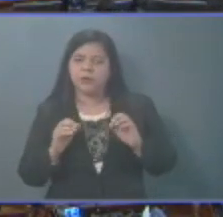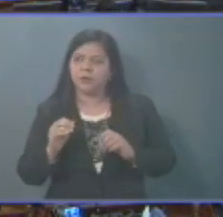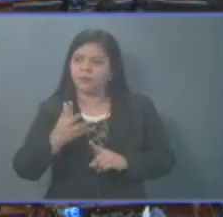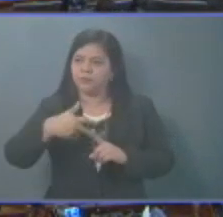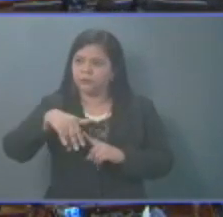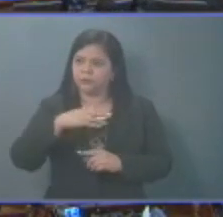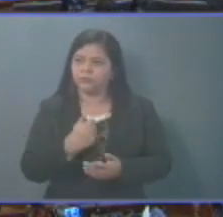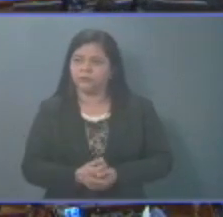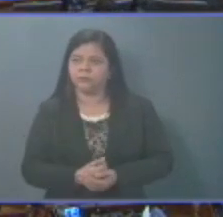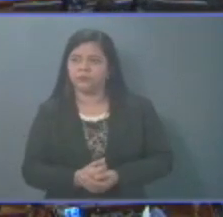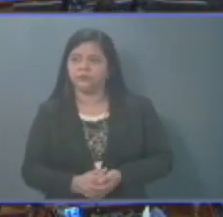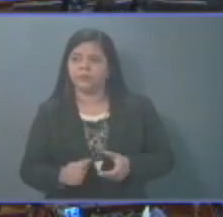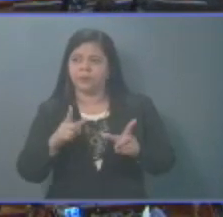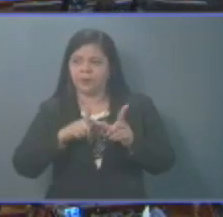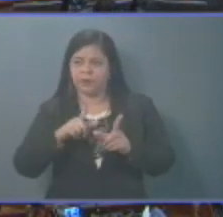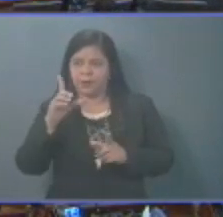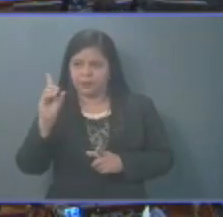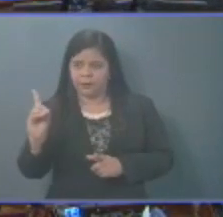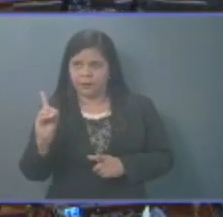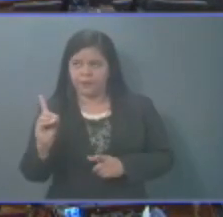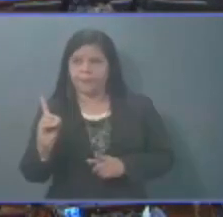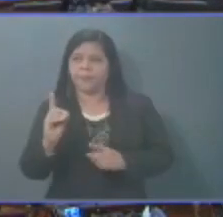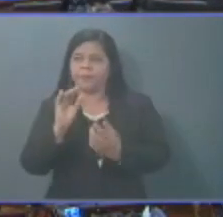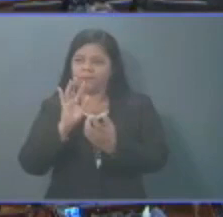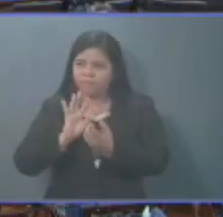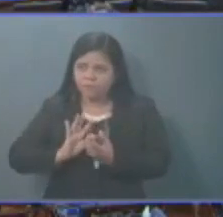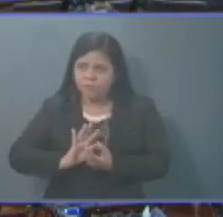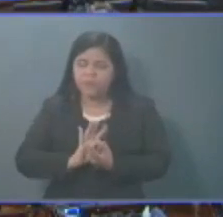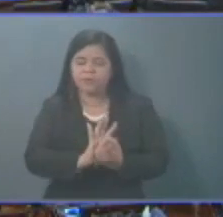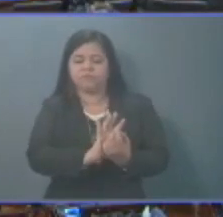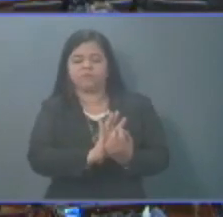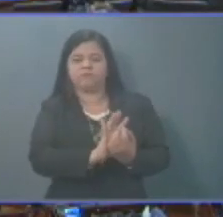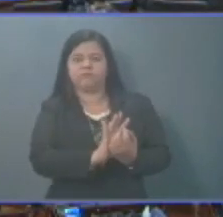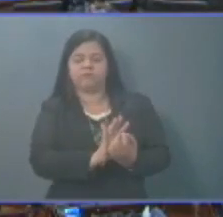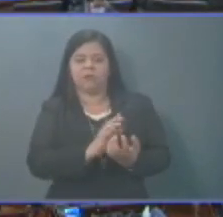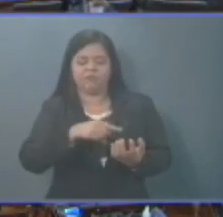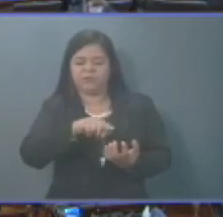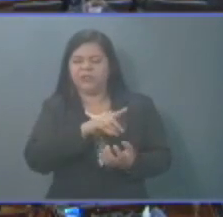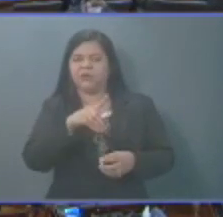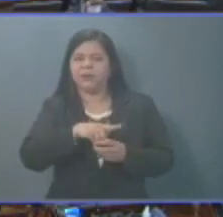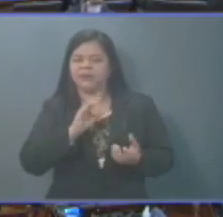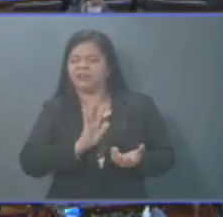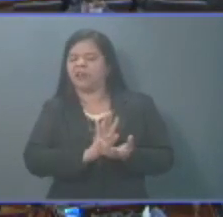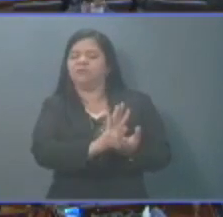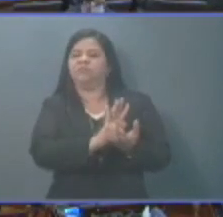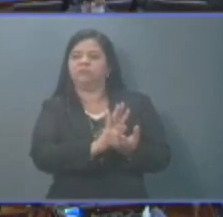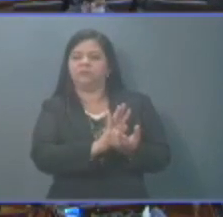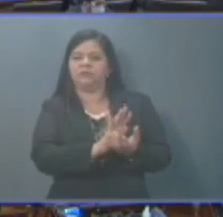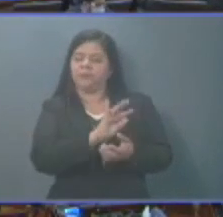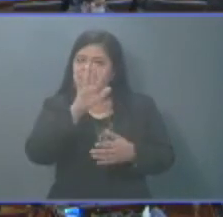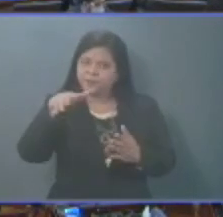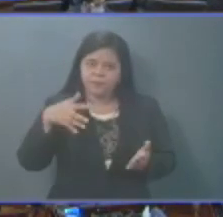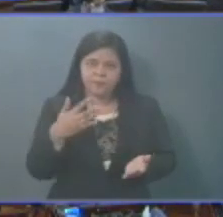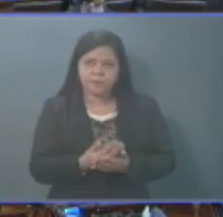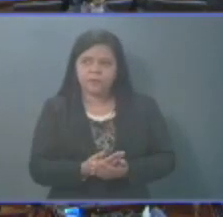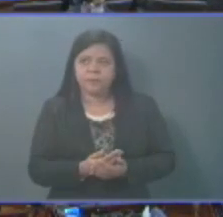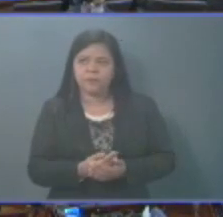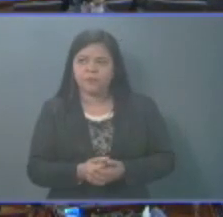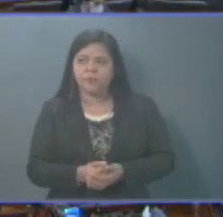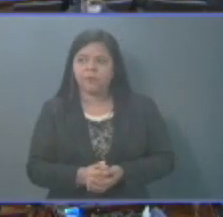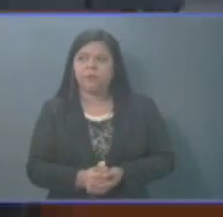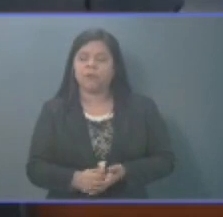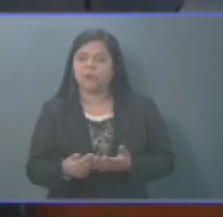demás. D. Discriminación por motivos de discapacidad. Toda